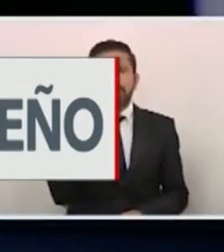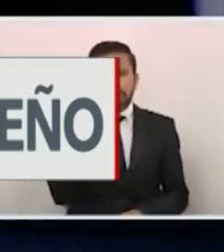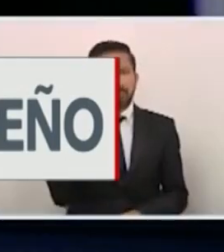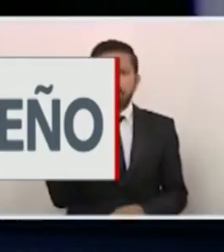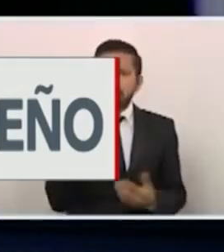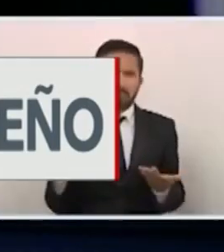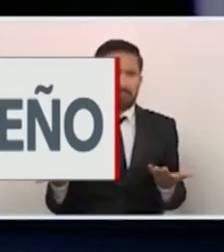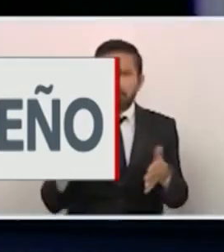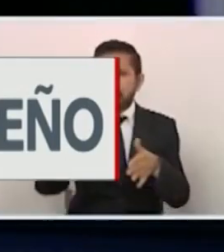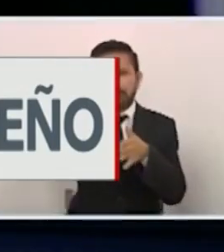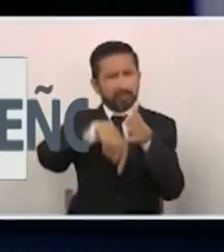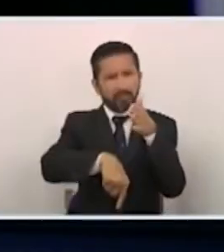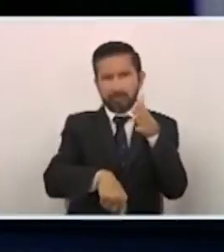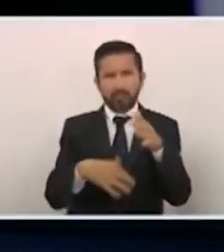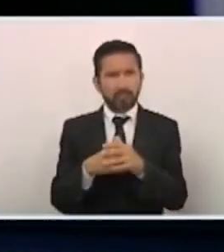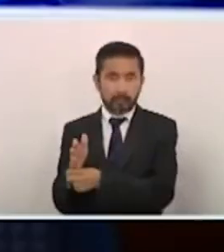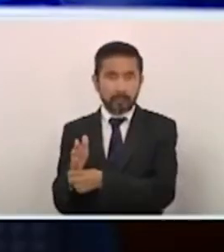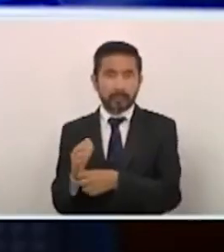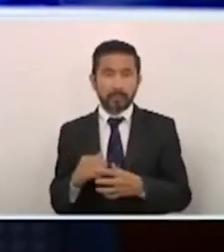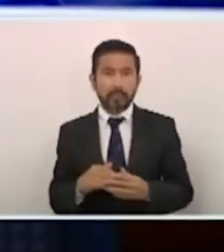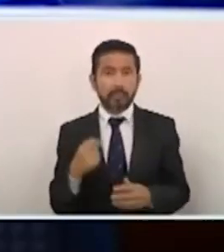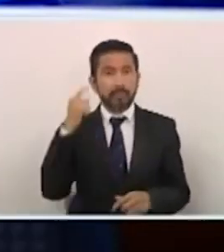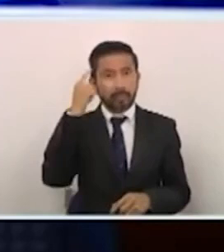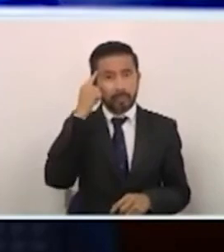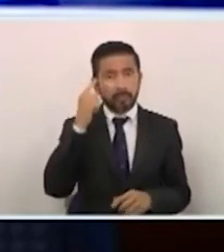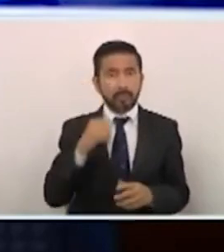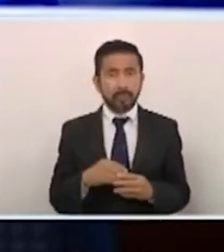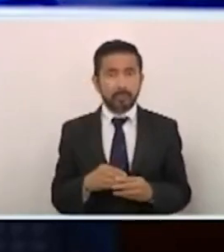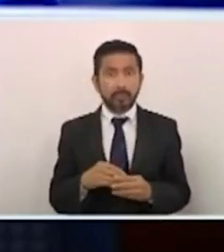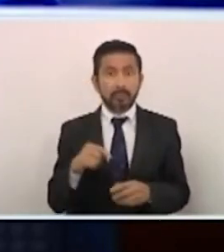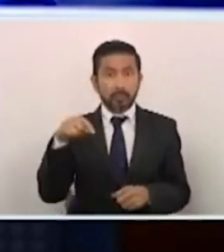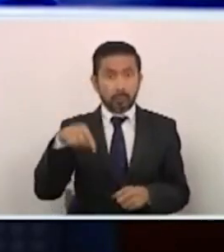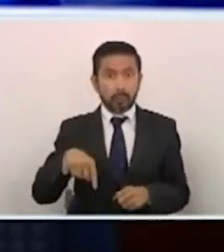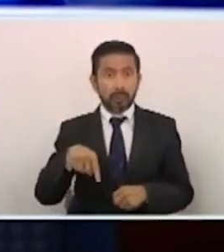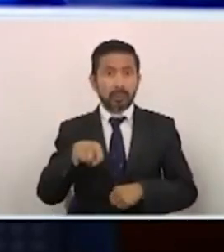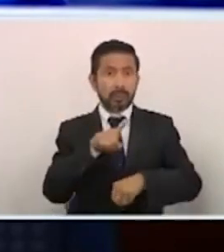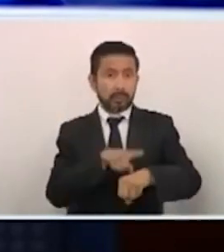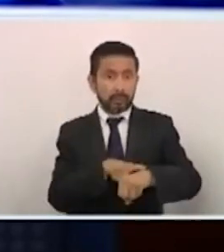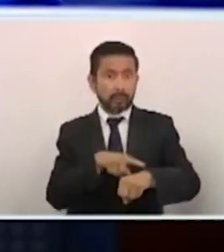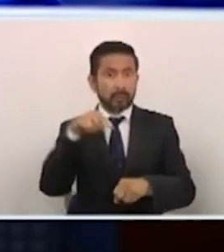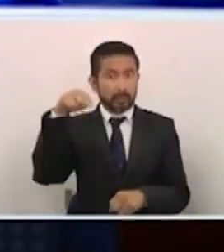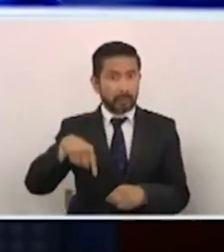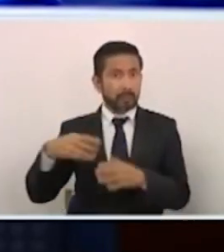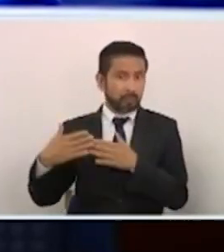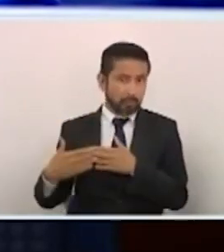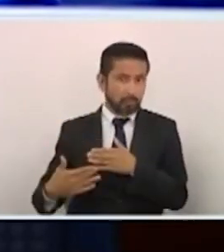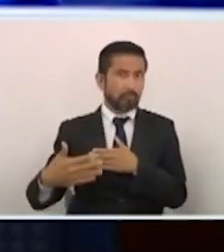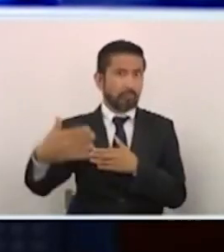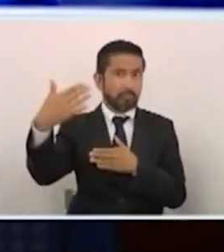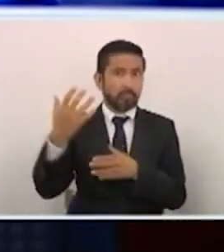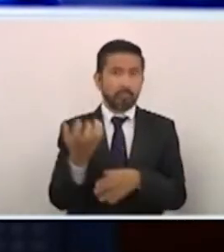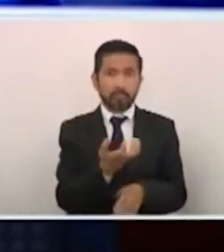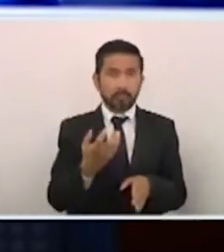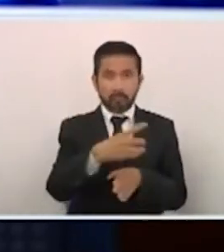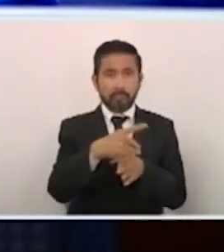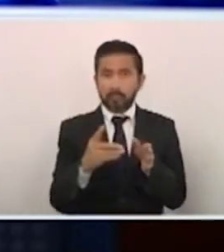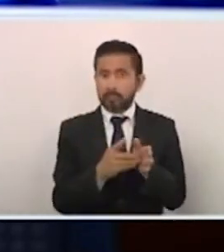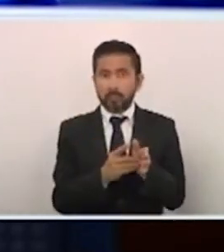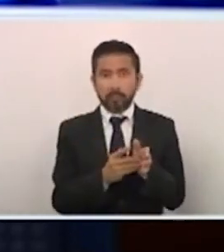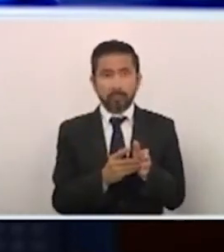Vamos solo lograron 3 curules. Creo que es el momento que de ahora en adelante, cuando los diputados que